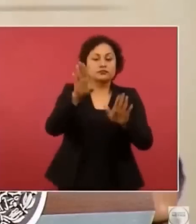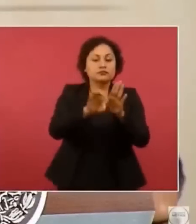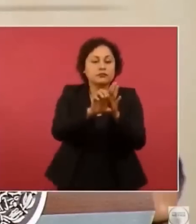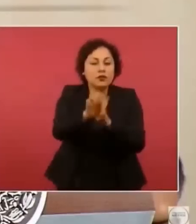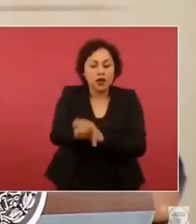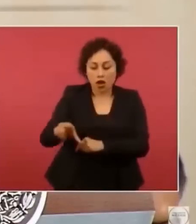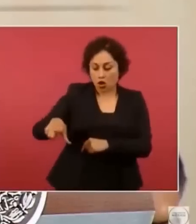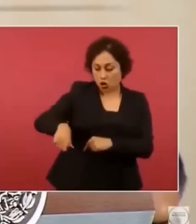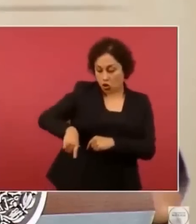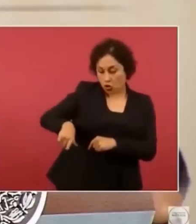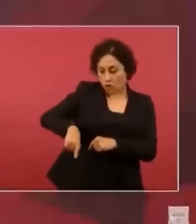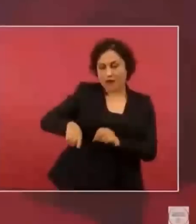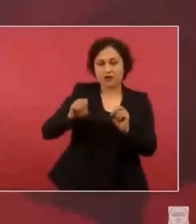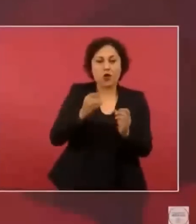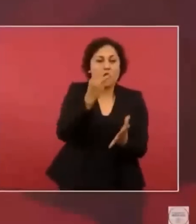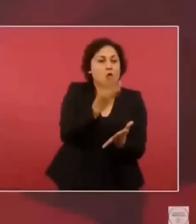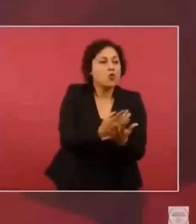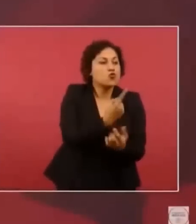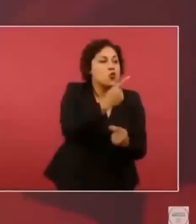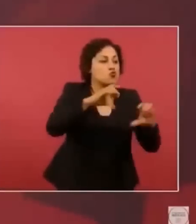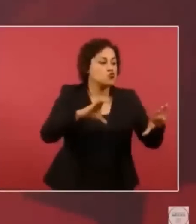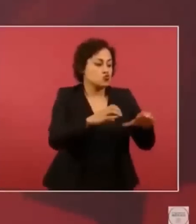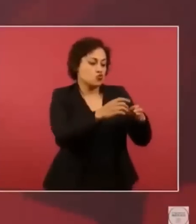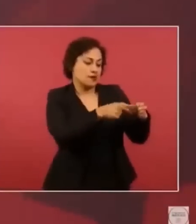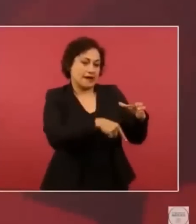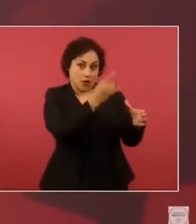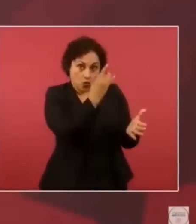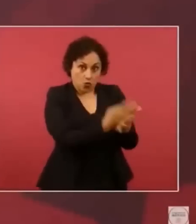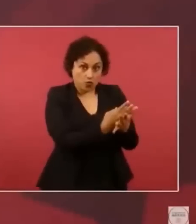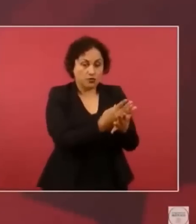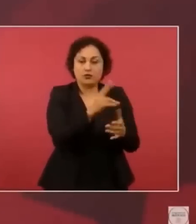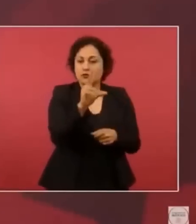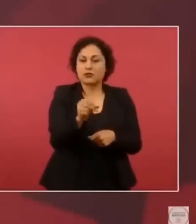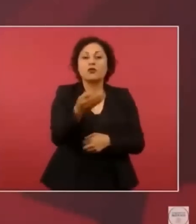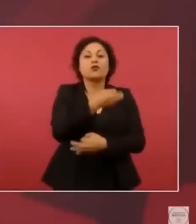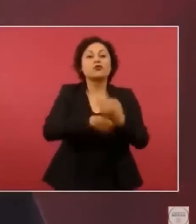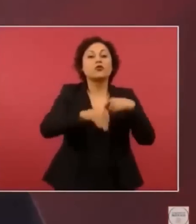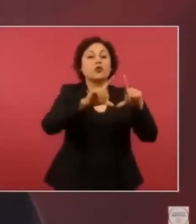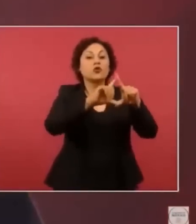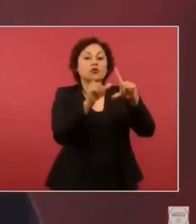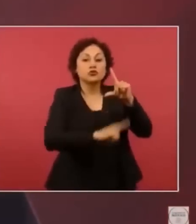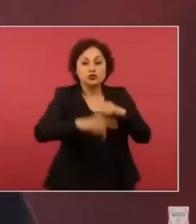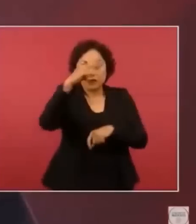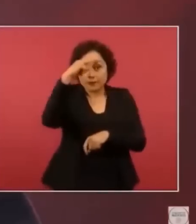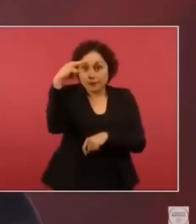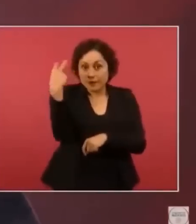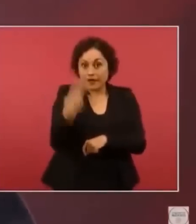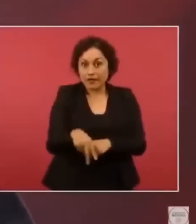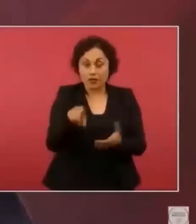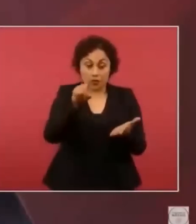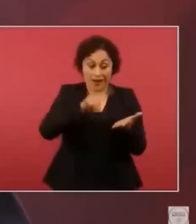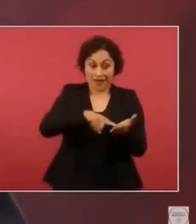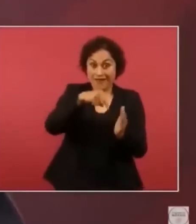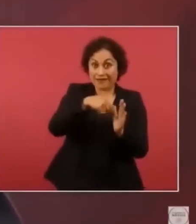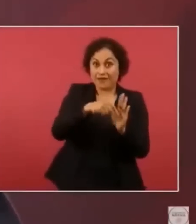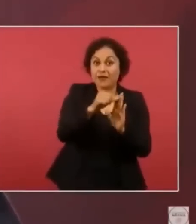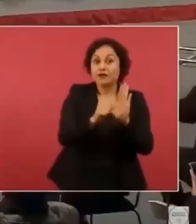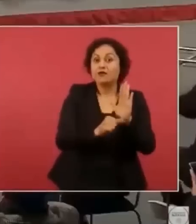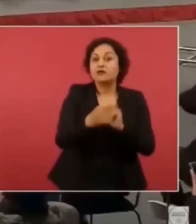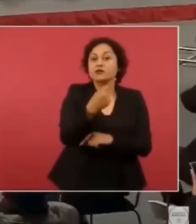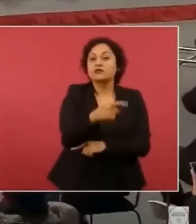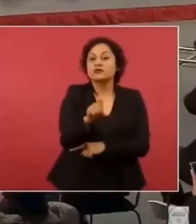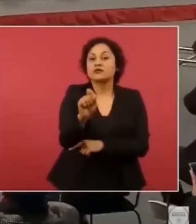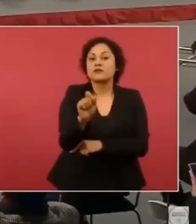del otro, no, el Estado mexicano, estaba hablando del artículo 127 de la